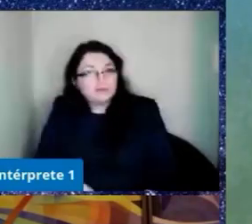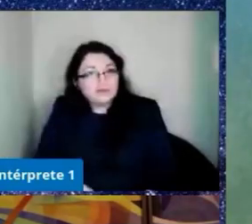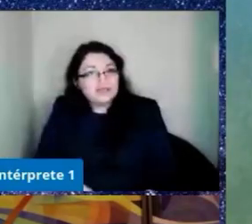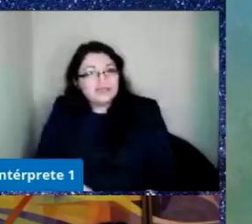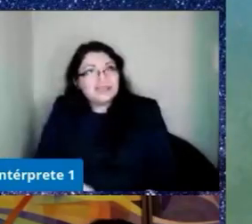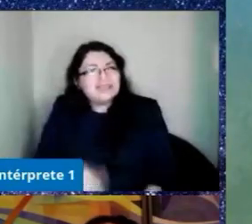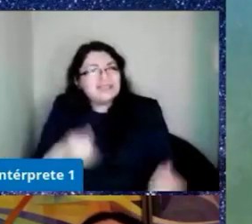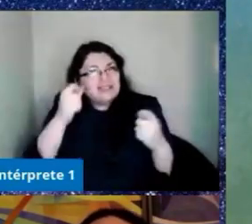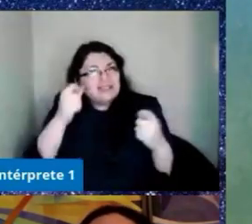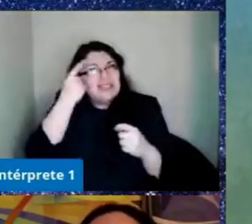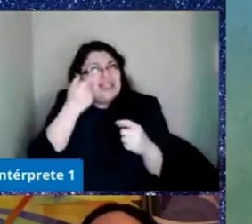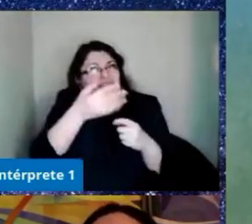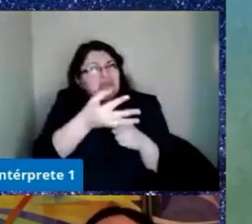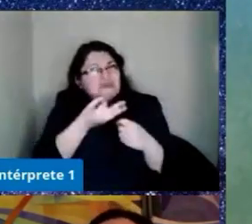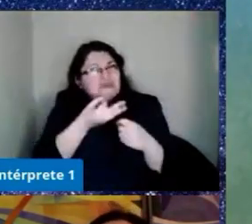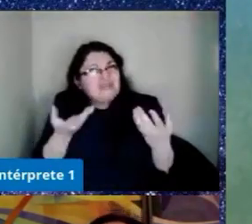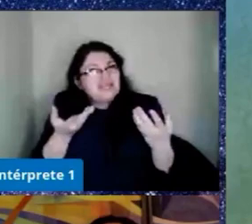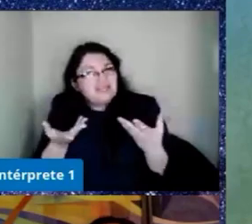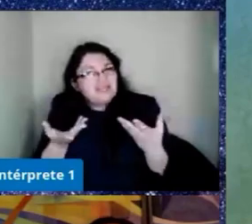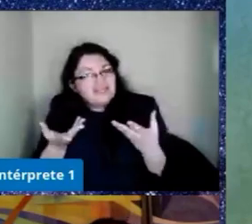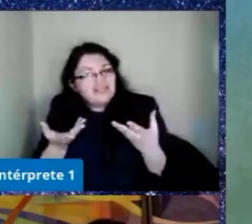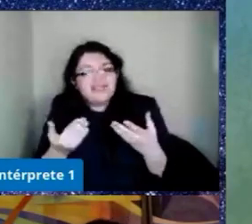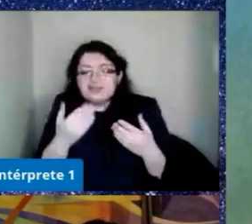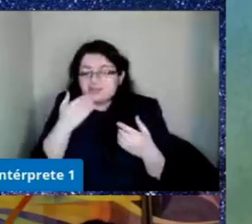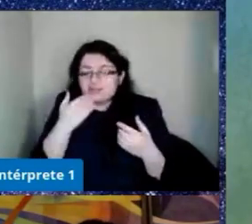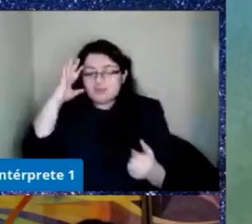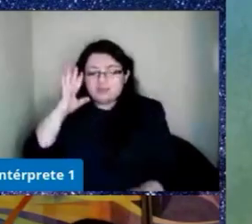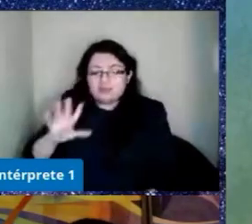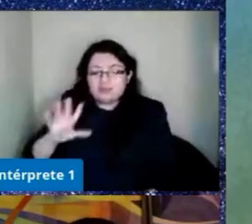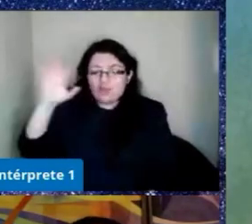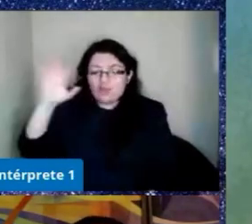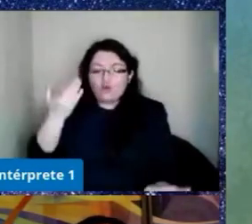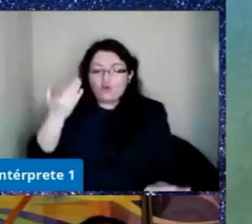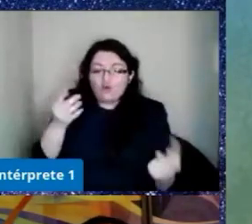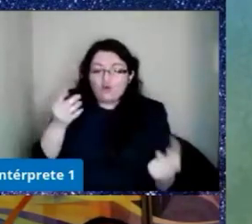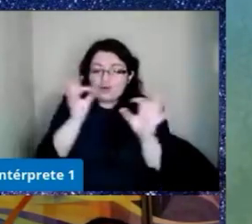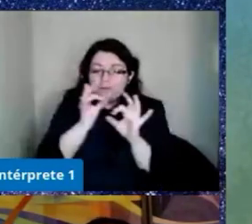lo que me había dicho, de hacerme una idea de hablar de astronomía sin